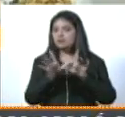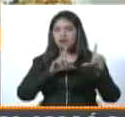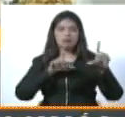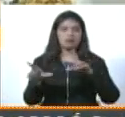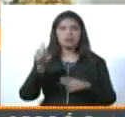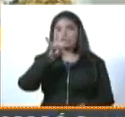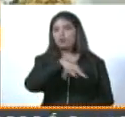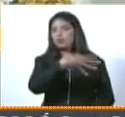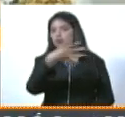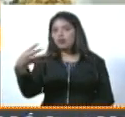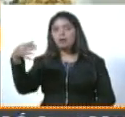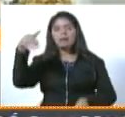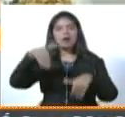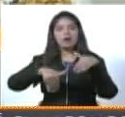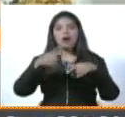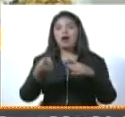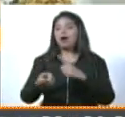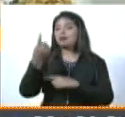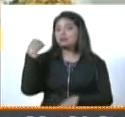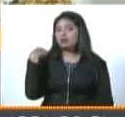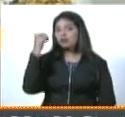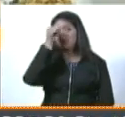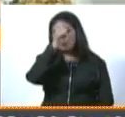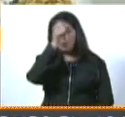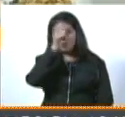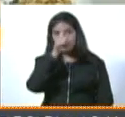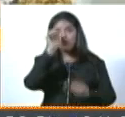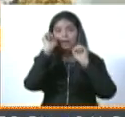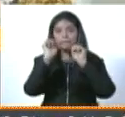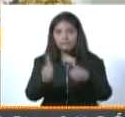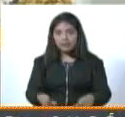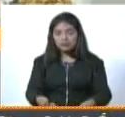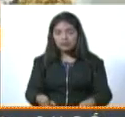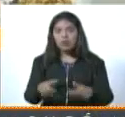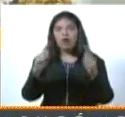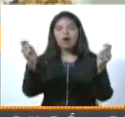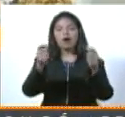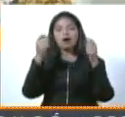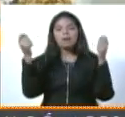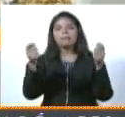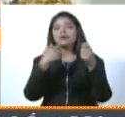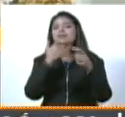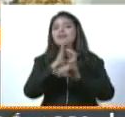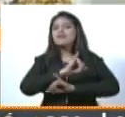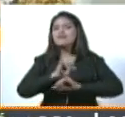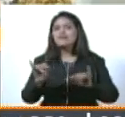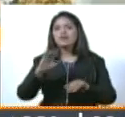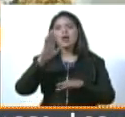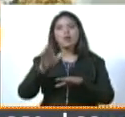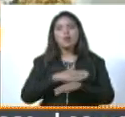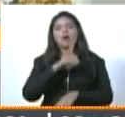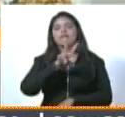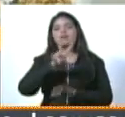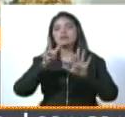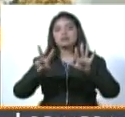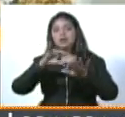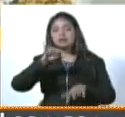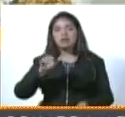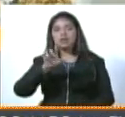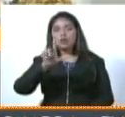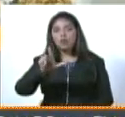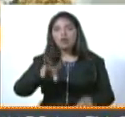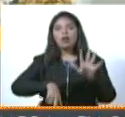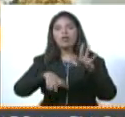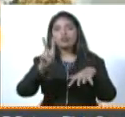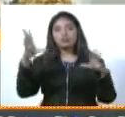cronograma electoral, ayer domingo se inició el lapso de campaña que culmina el jueves 27 de julio a las 12